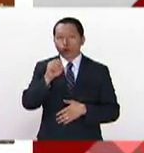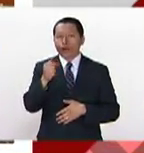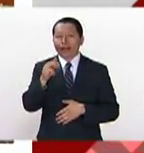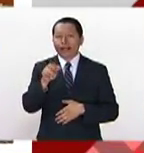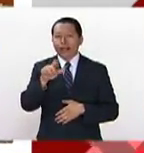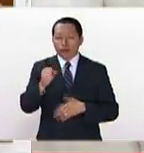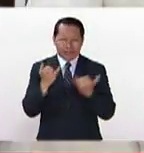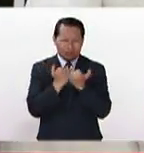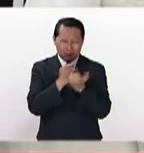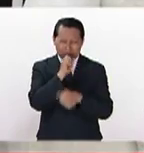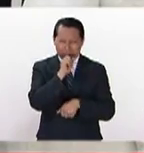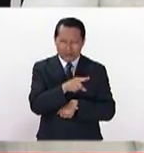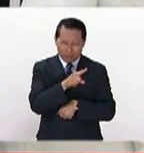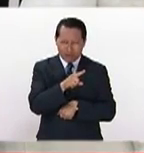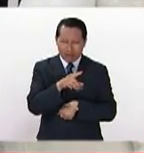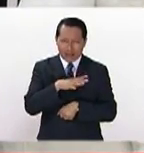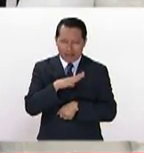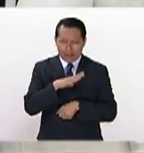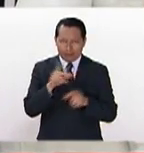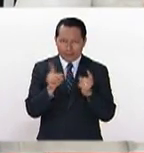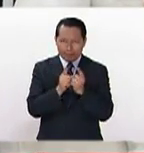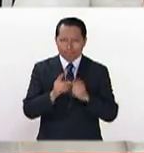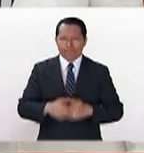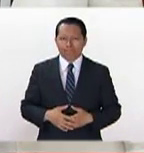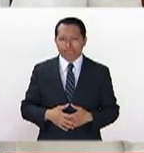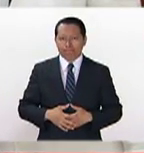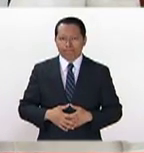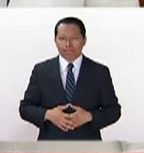sostuvo un encuentro con la titular de la CEGIB.